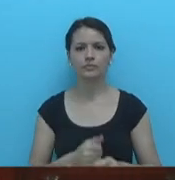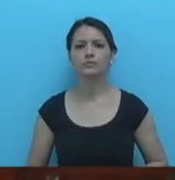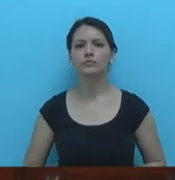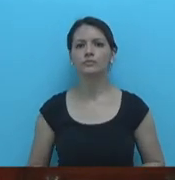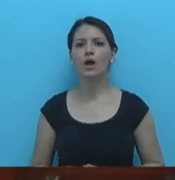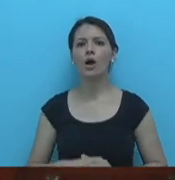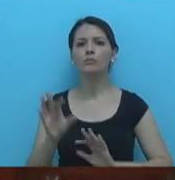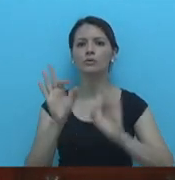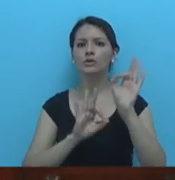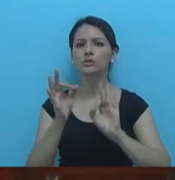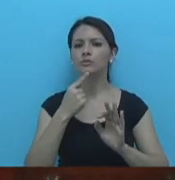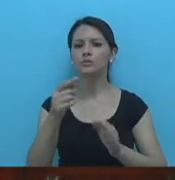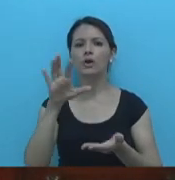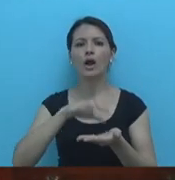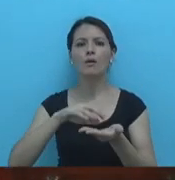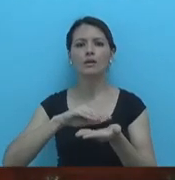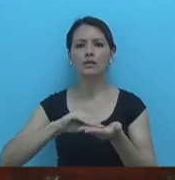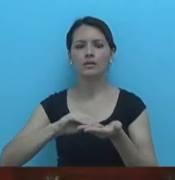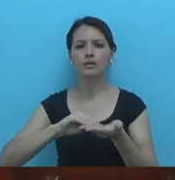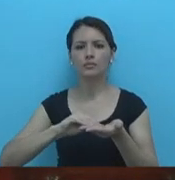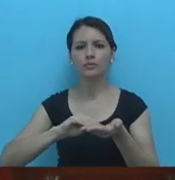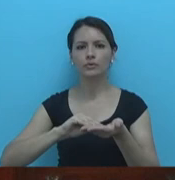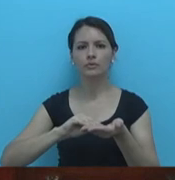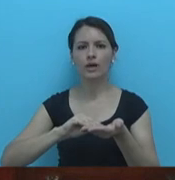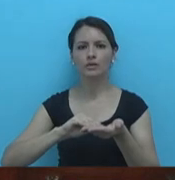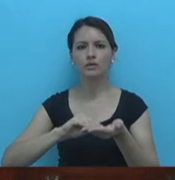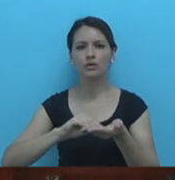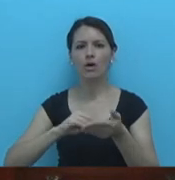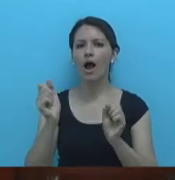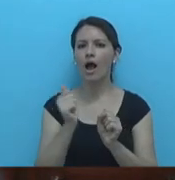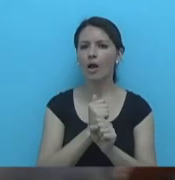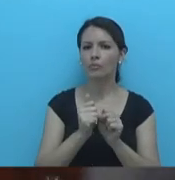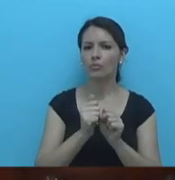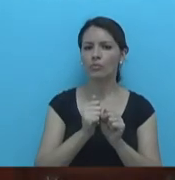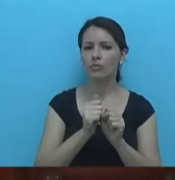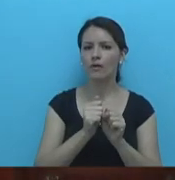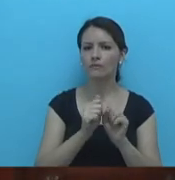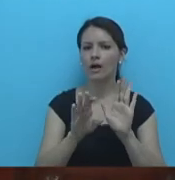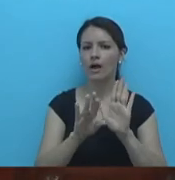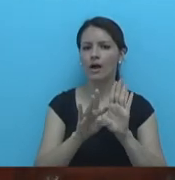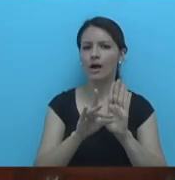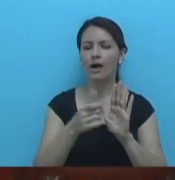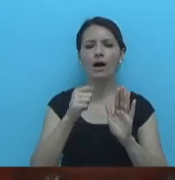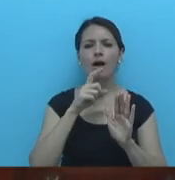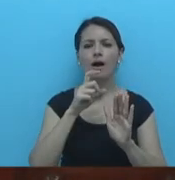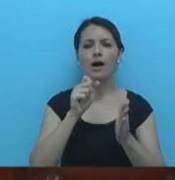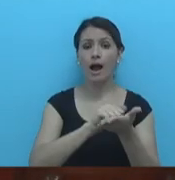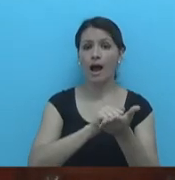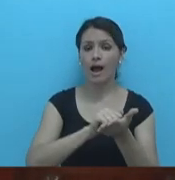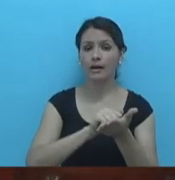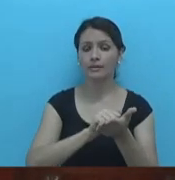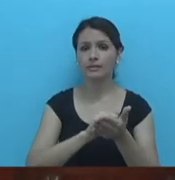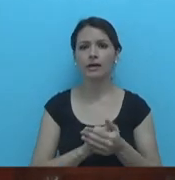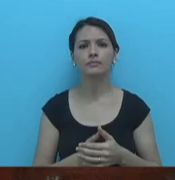Proyecto de resolución por el cual esta Cámara de Diputados de la provincia resuelve aprobar el acta número 14 de fecha 8 de noviembre del